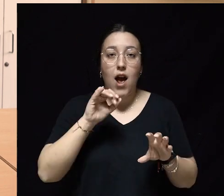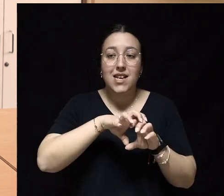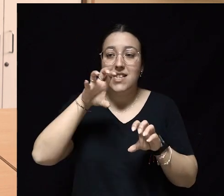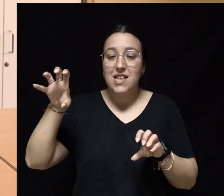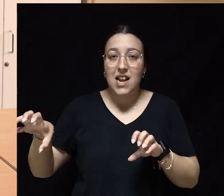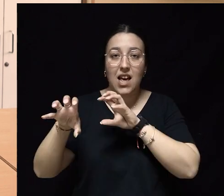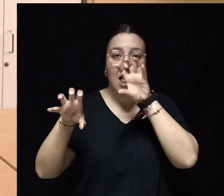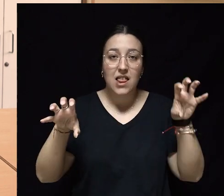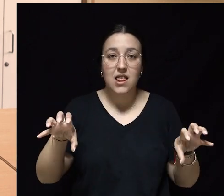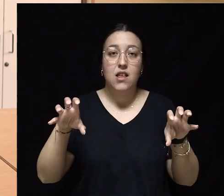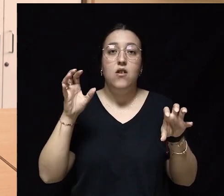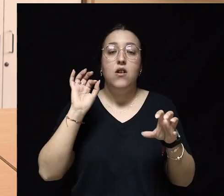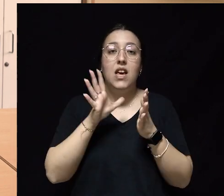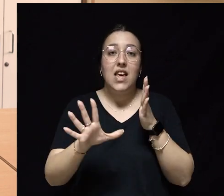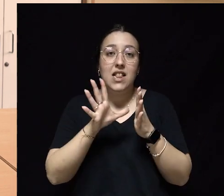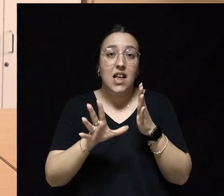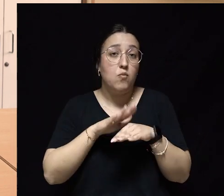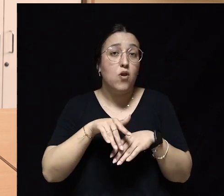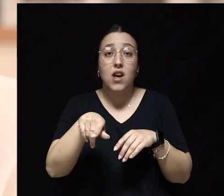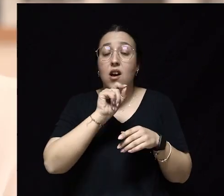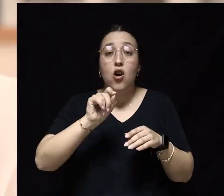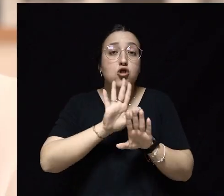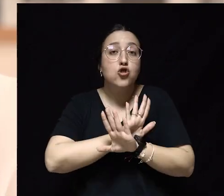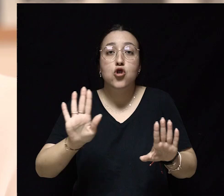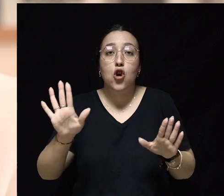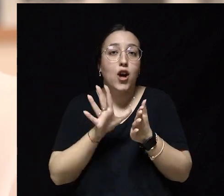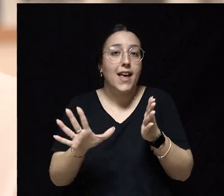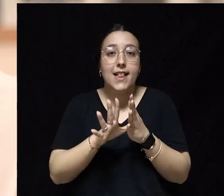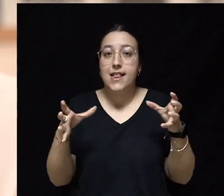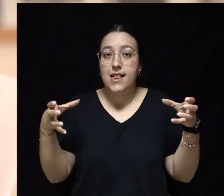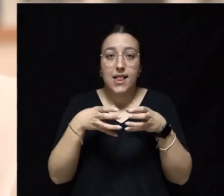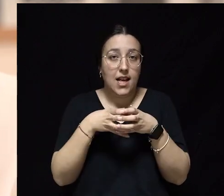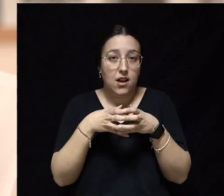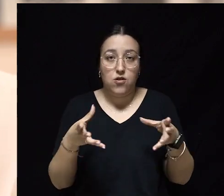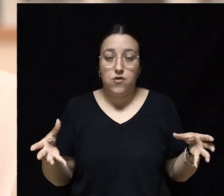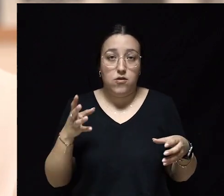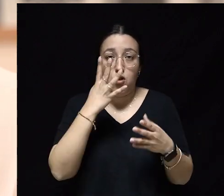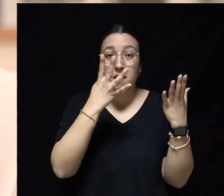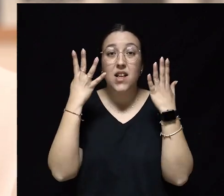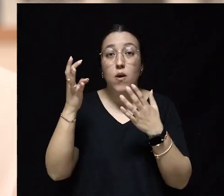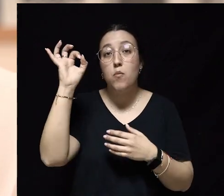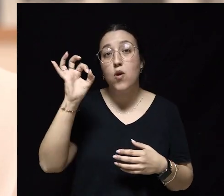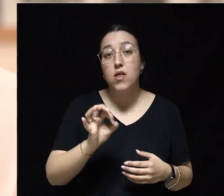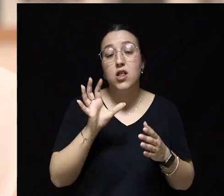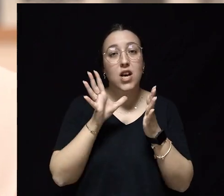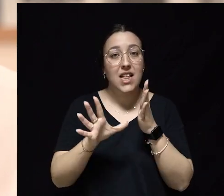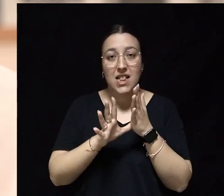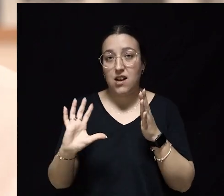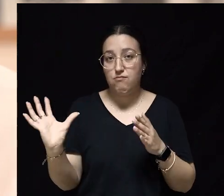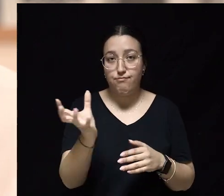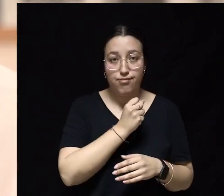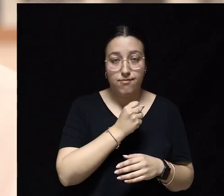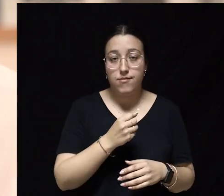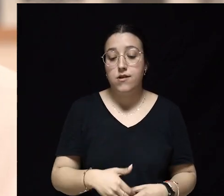centro que claramente se muestra la segregación que mantiene este colectivo. De hecho, es un centro gueto. Tenemos